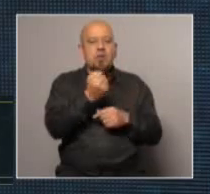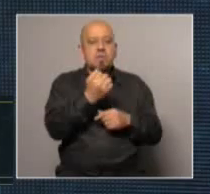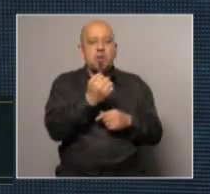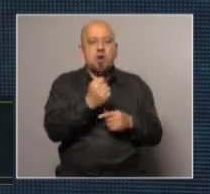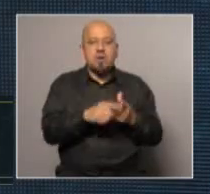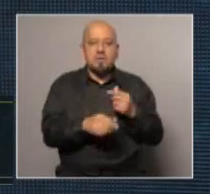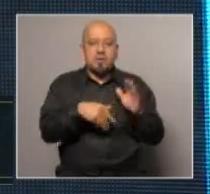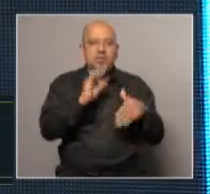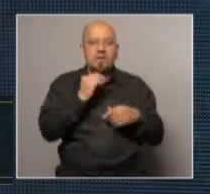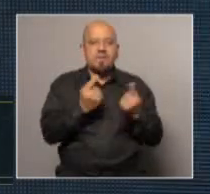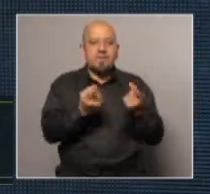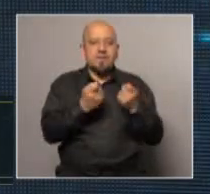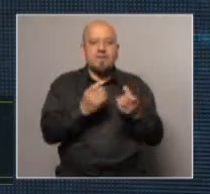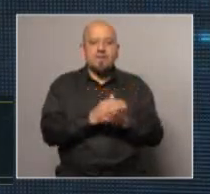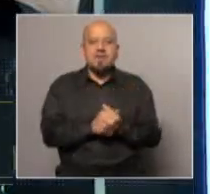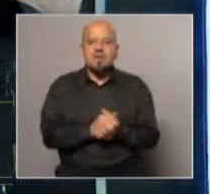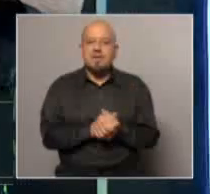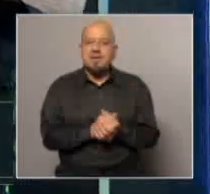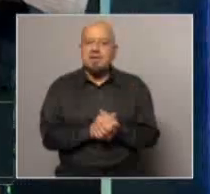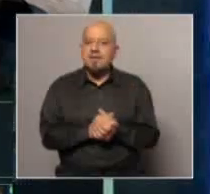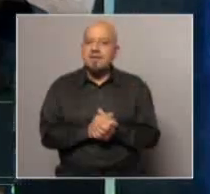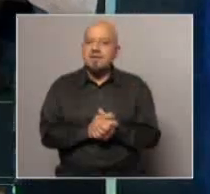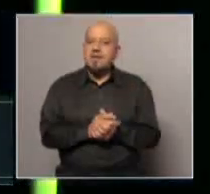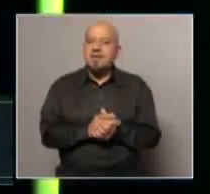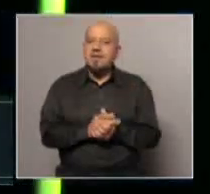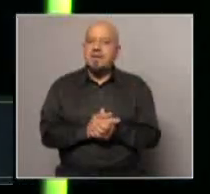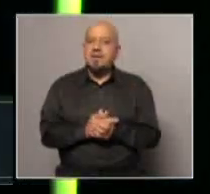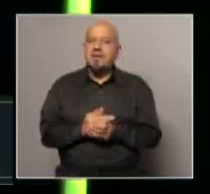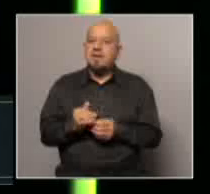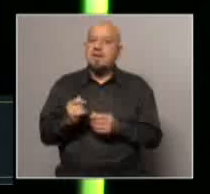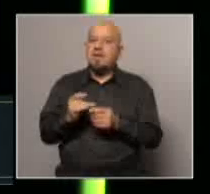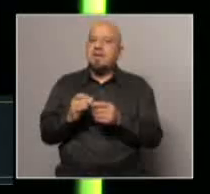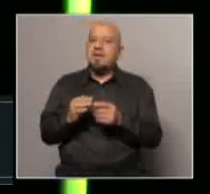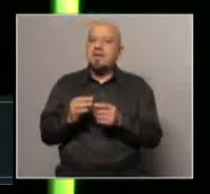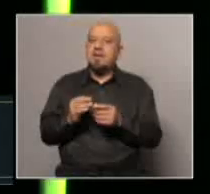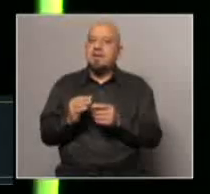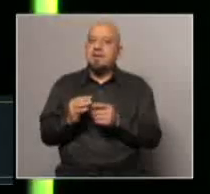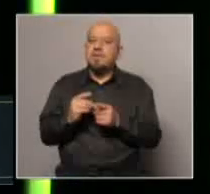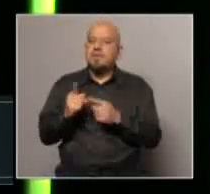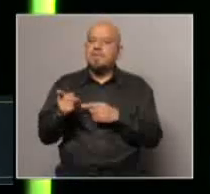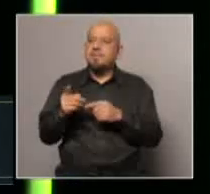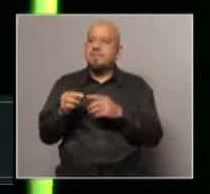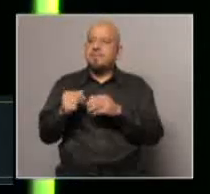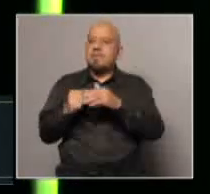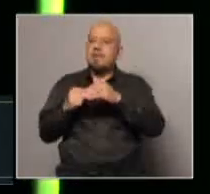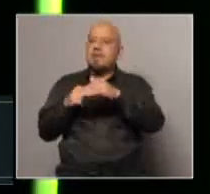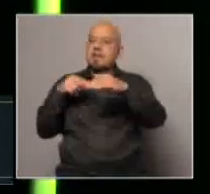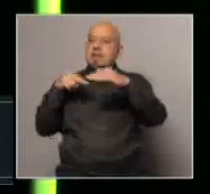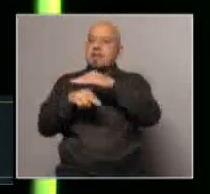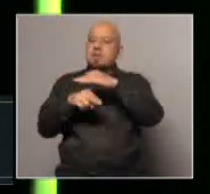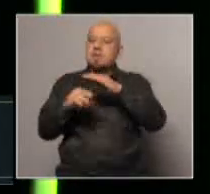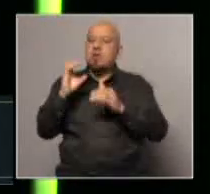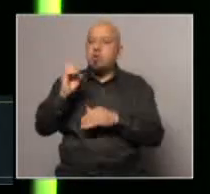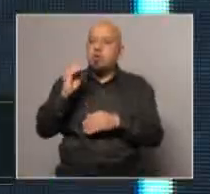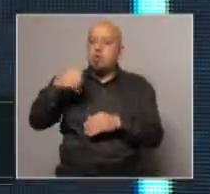Es bastante más fuerte. Y le hago la última cortita. ¿Cuál es su posición sobre esa internación compulsiva? Que fue algo